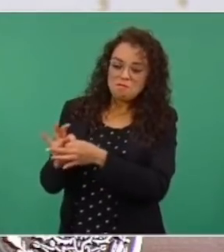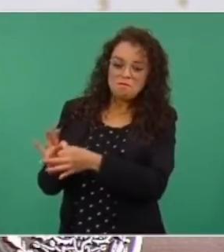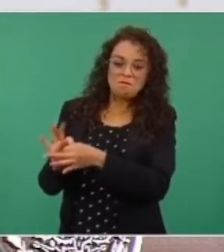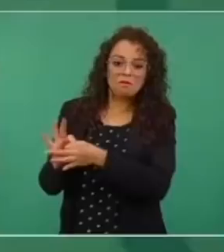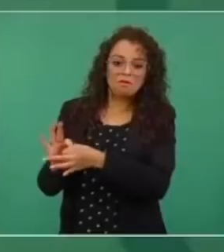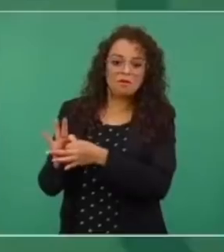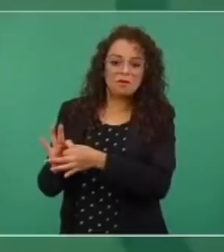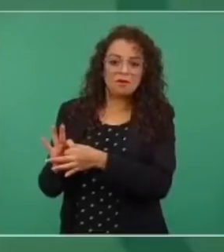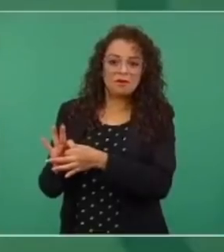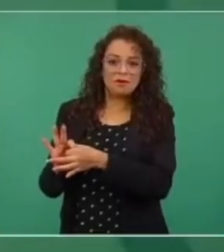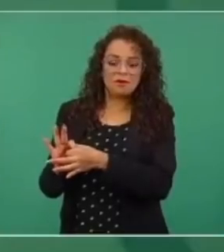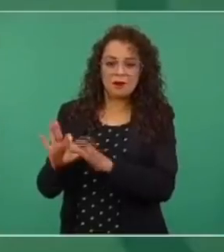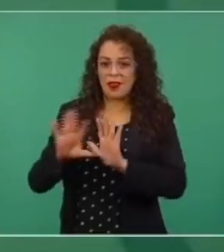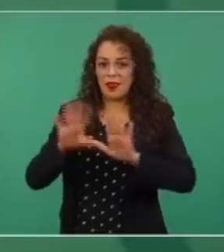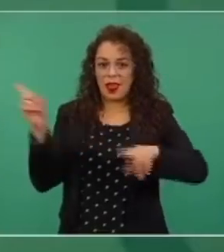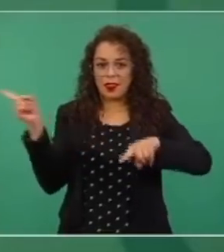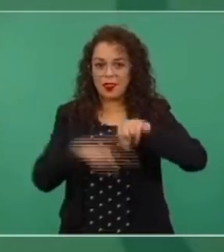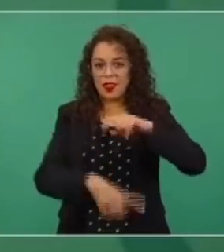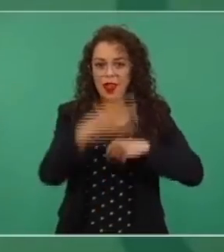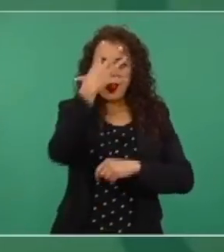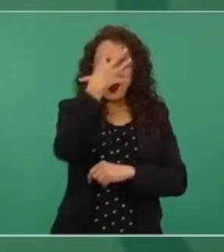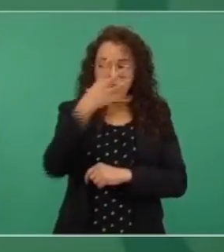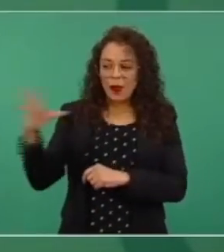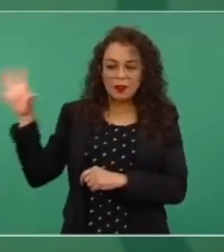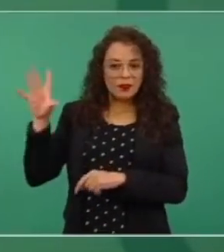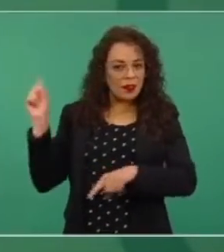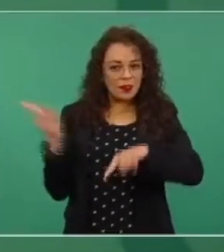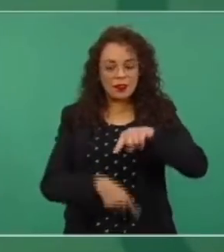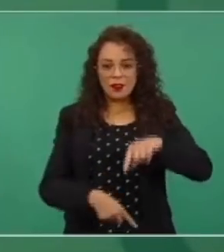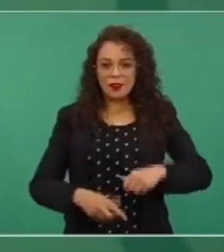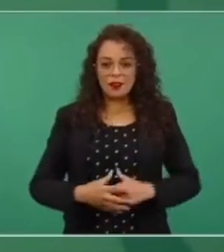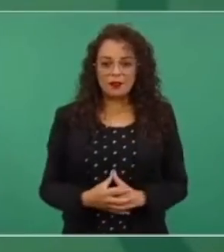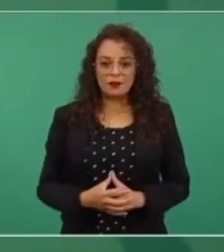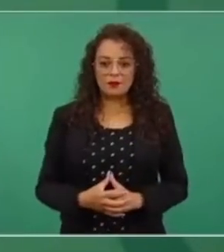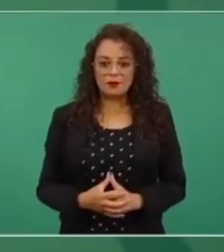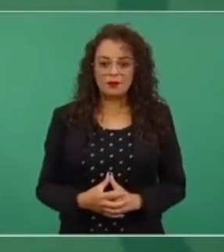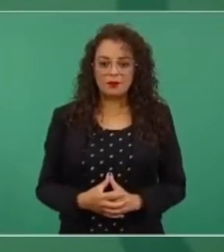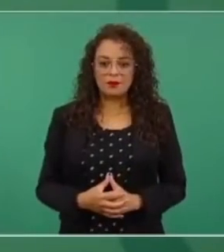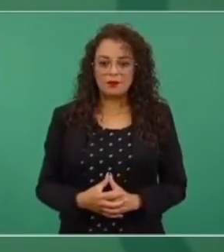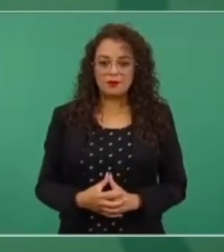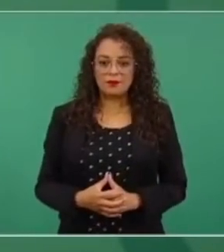ya fuera máscaras. Presidente. Y al servicio de